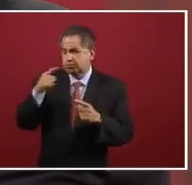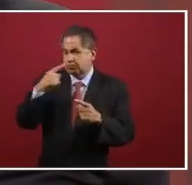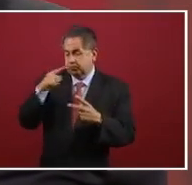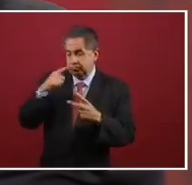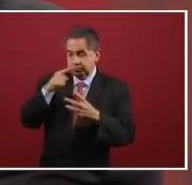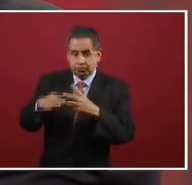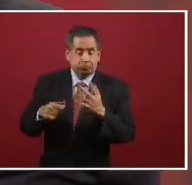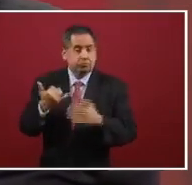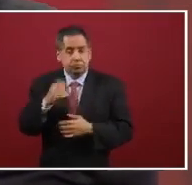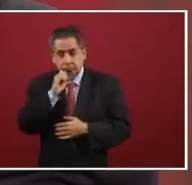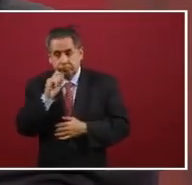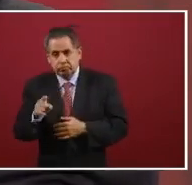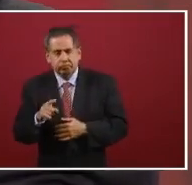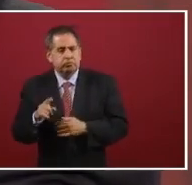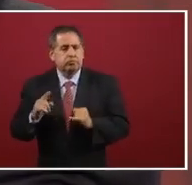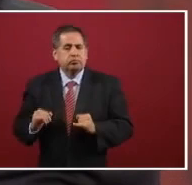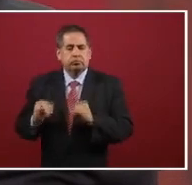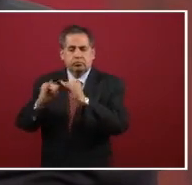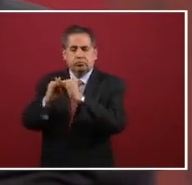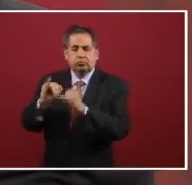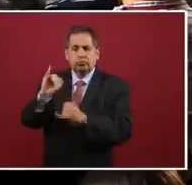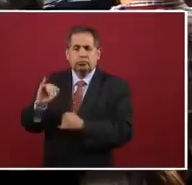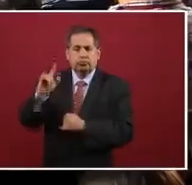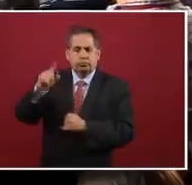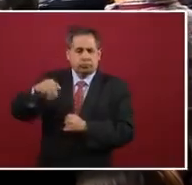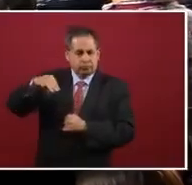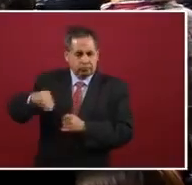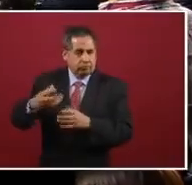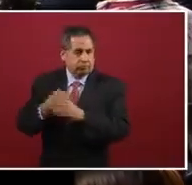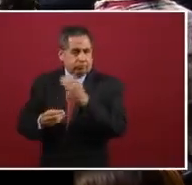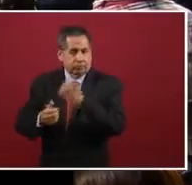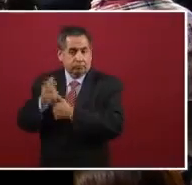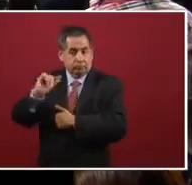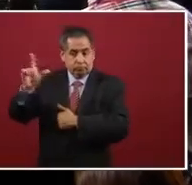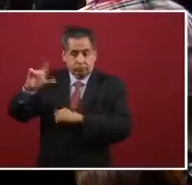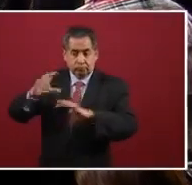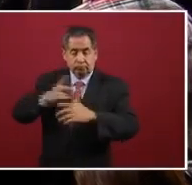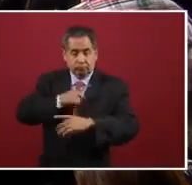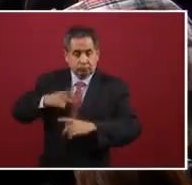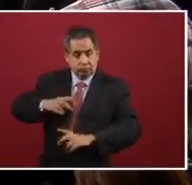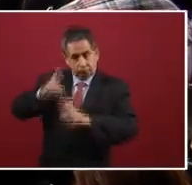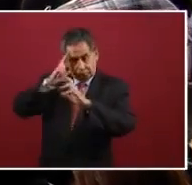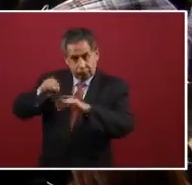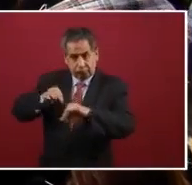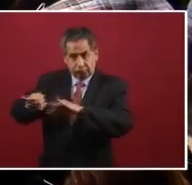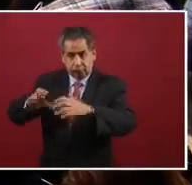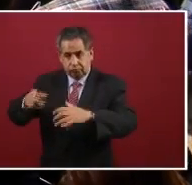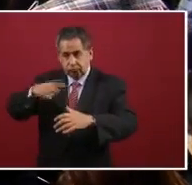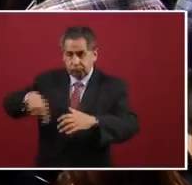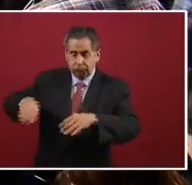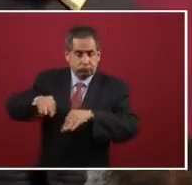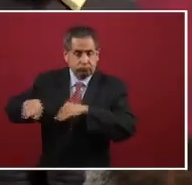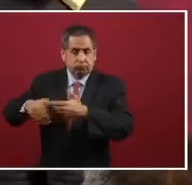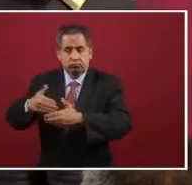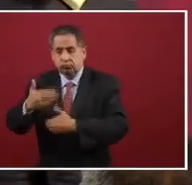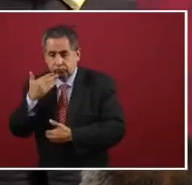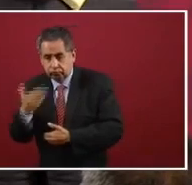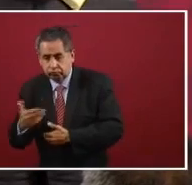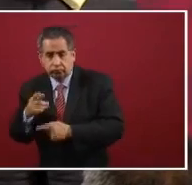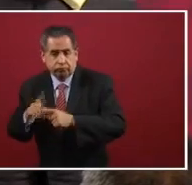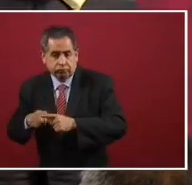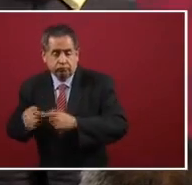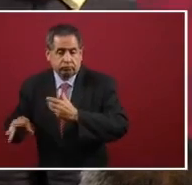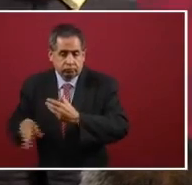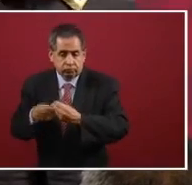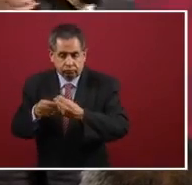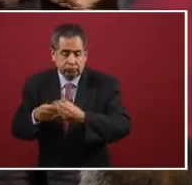luego el instituto pues es una carrera profesional, hay que respetar a los trabajadores que lo están haciendo bien, que se han